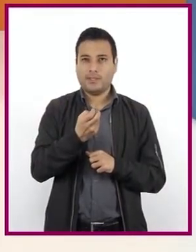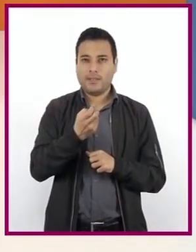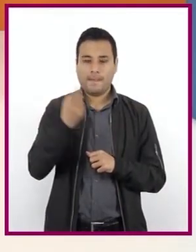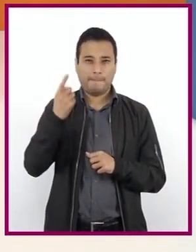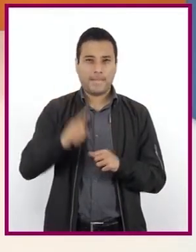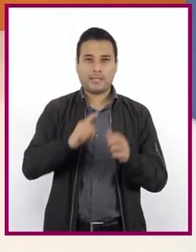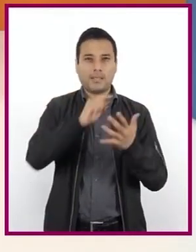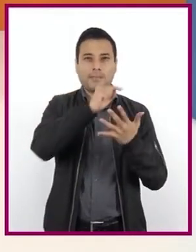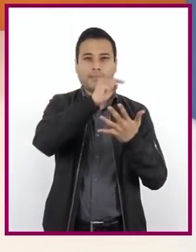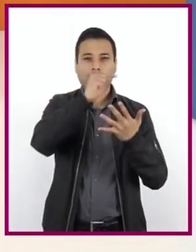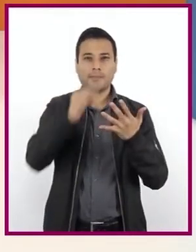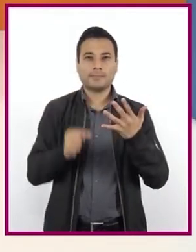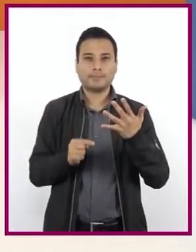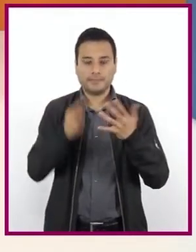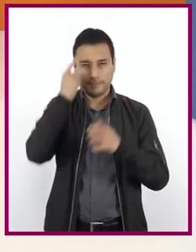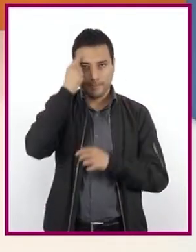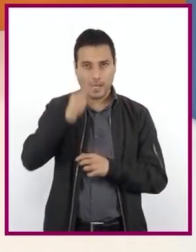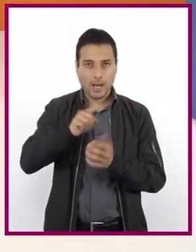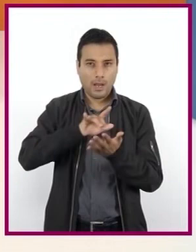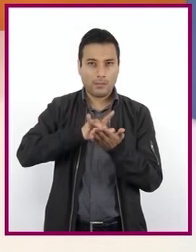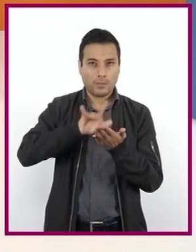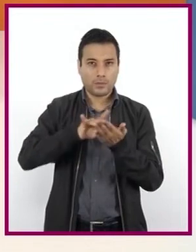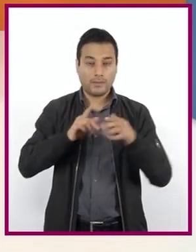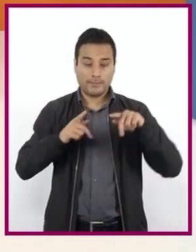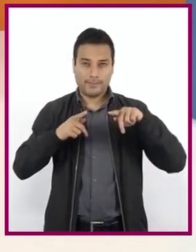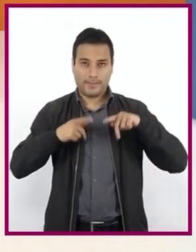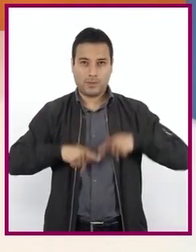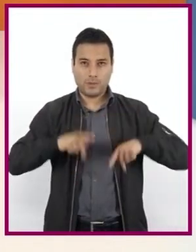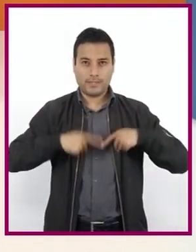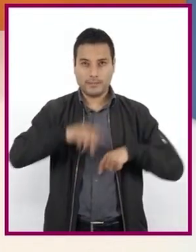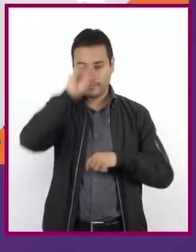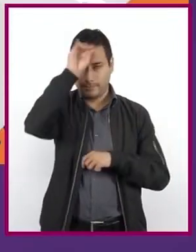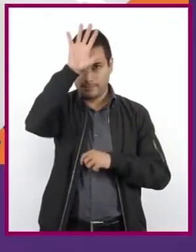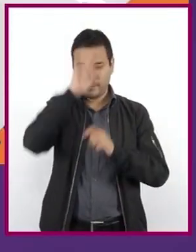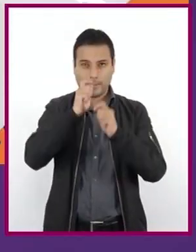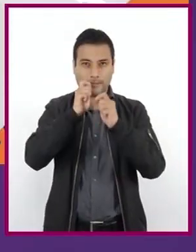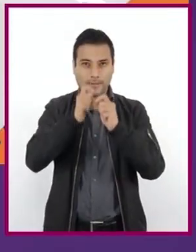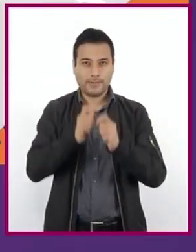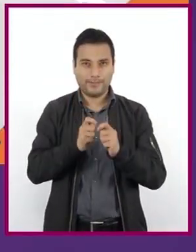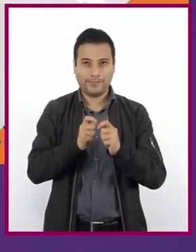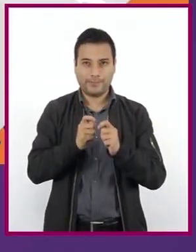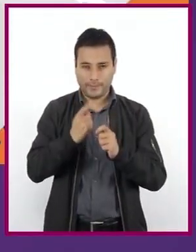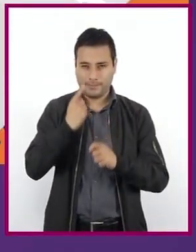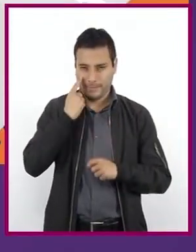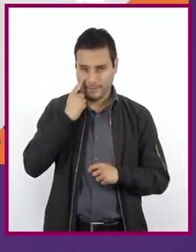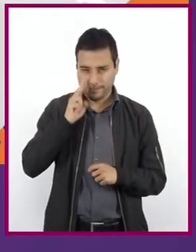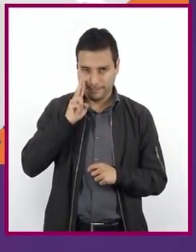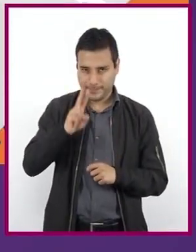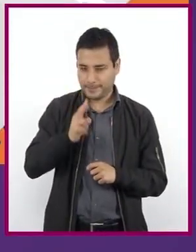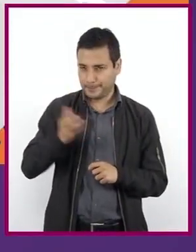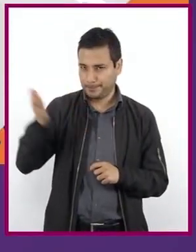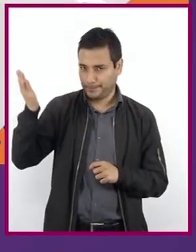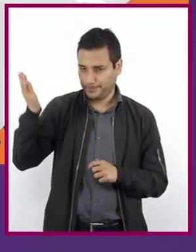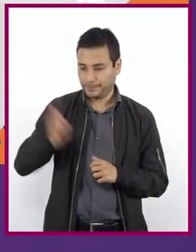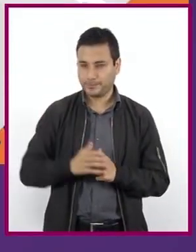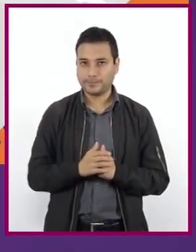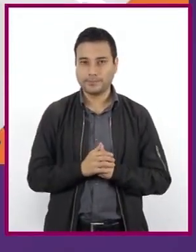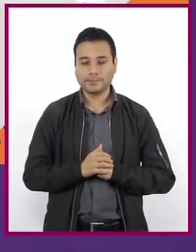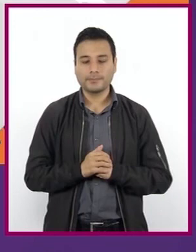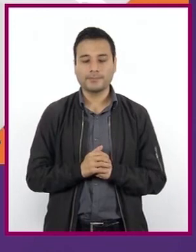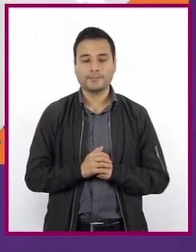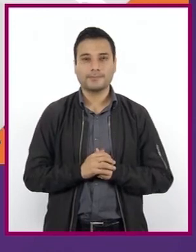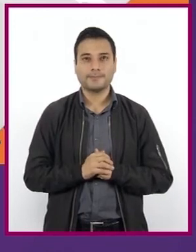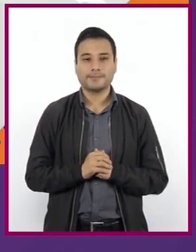aplicaron en apoyo a los mineros las podemos apreciar en el siguiente esquema.